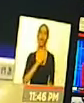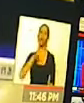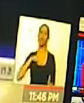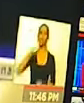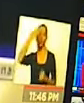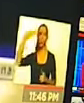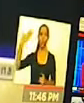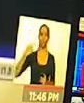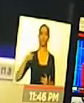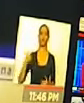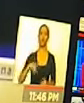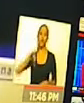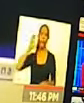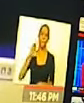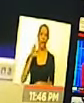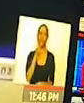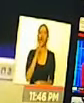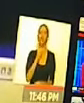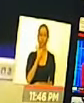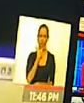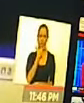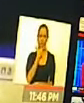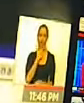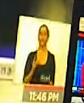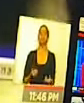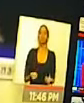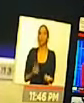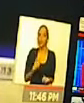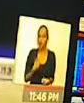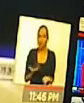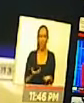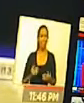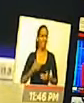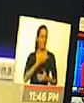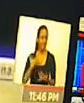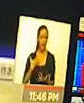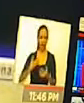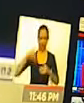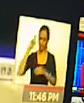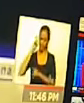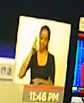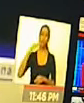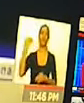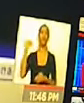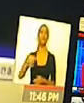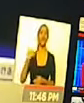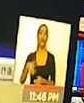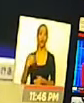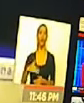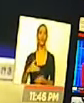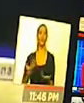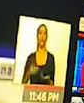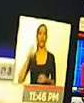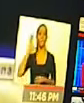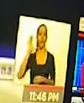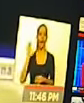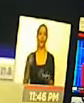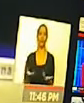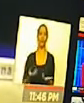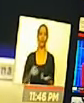una patria bonita. Reflexionen y respeten nuestro derecho de optar por un país sin